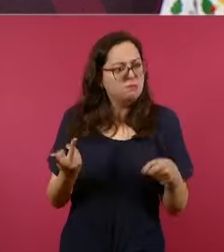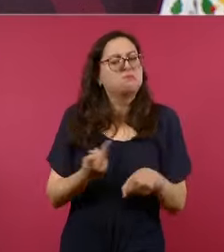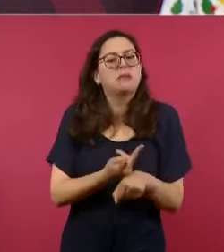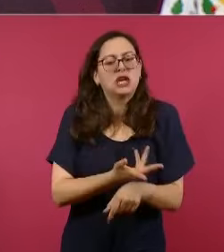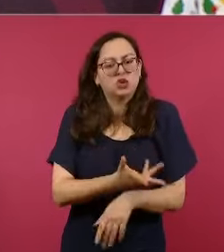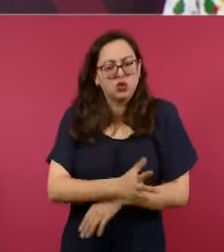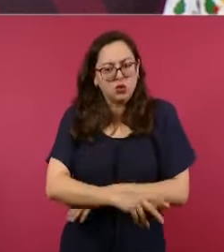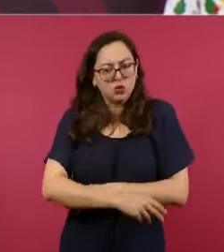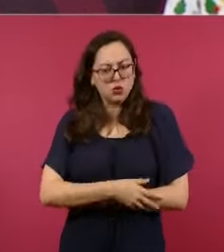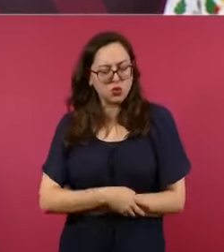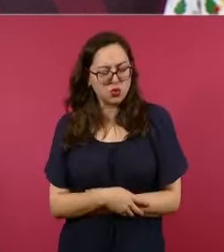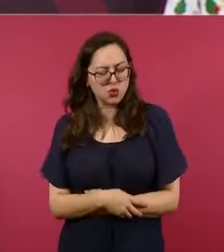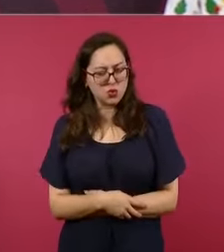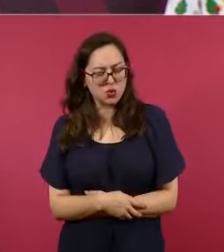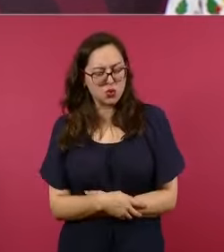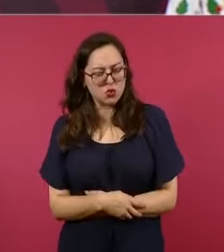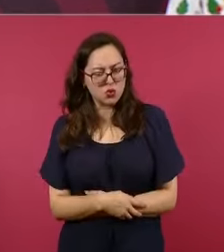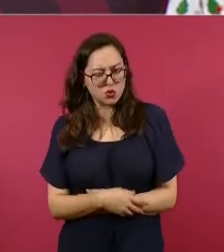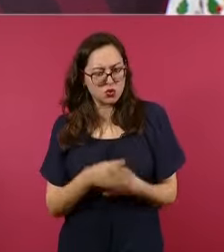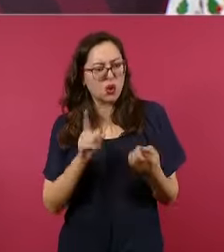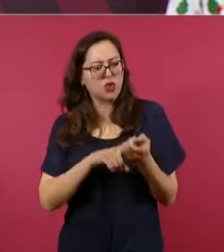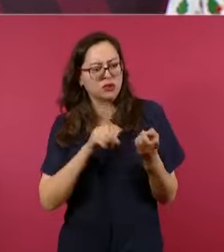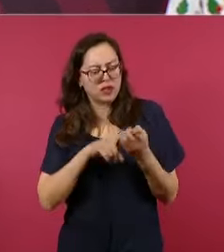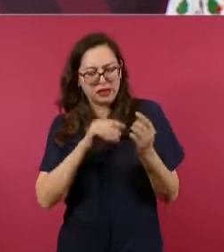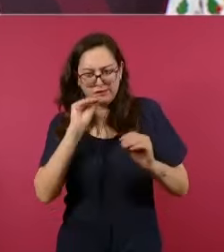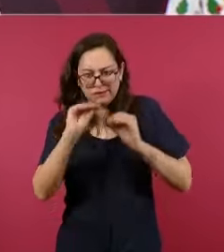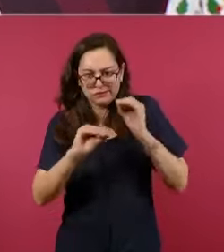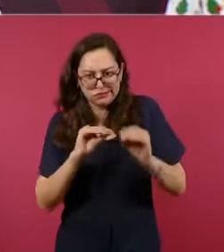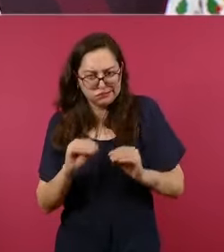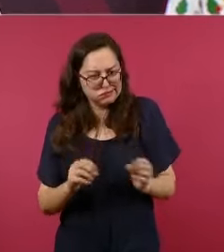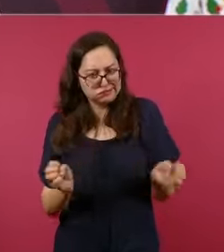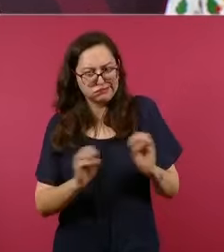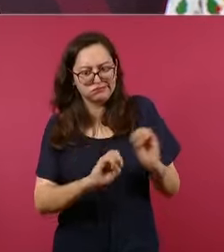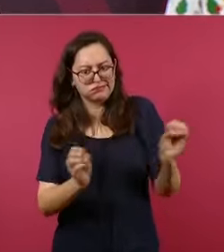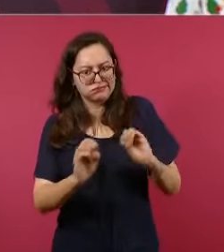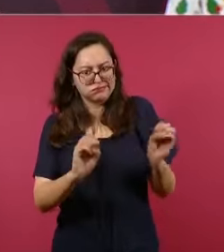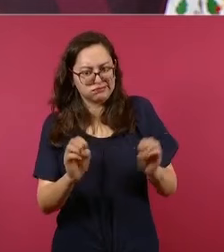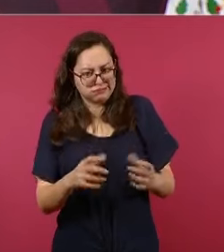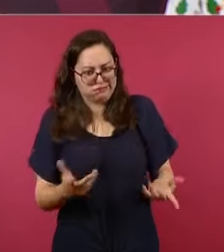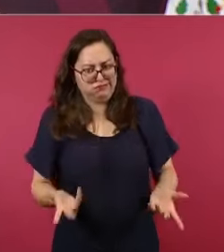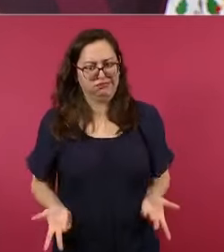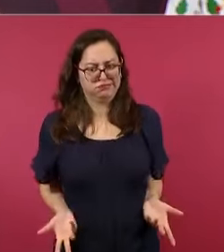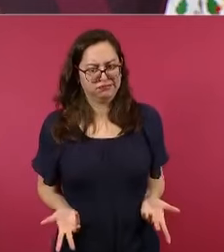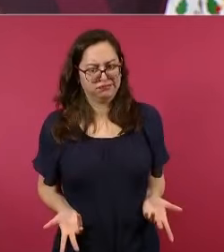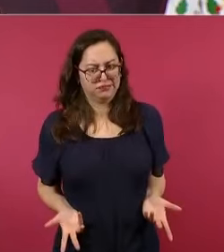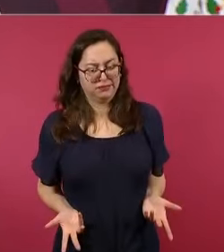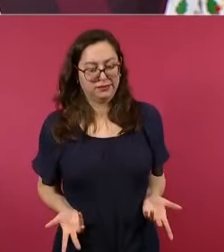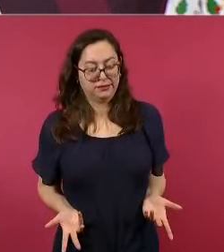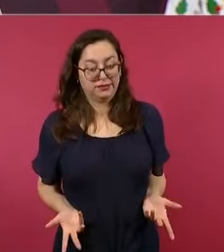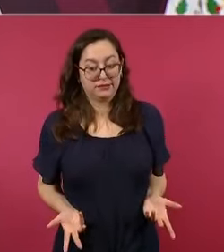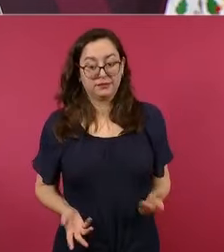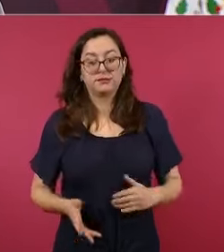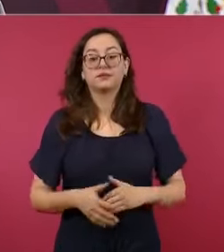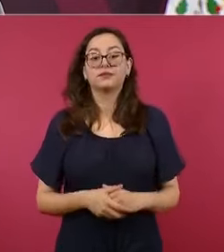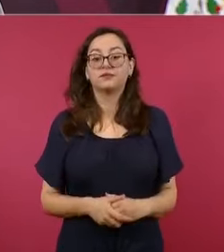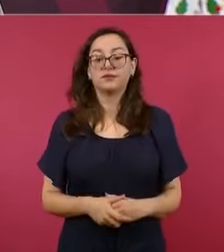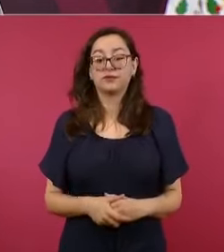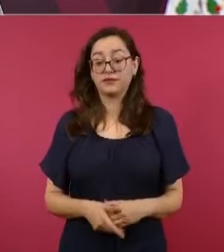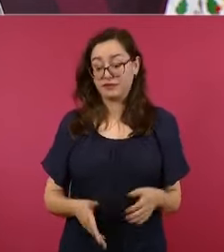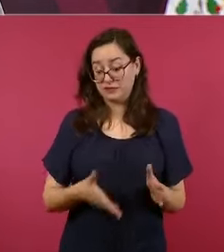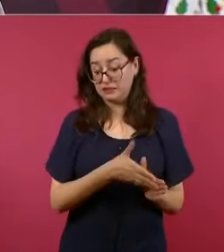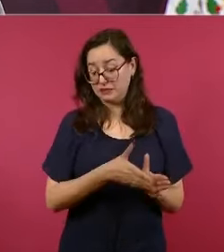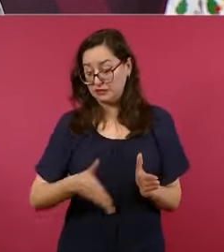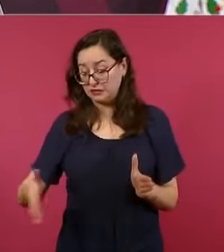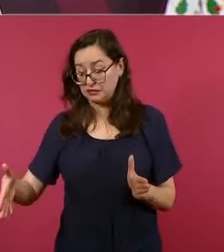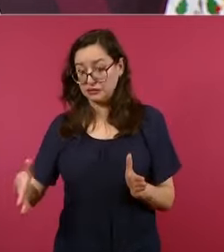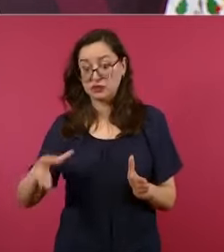pseudointelectuales es la primera vez en décadas que se tiene un plan de